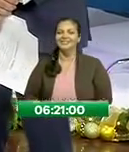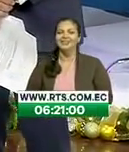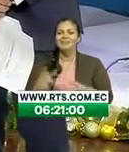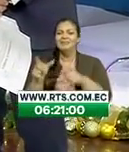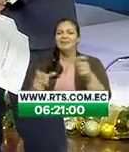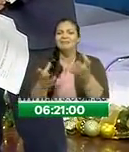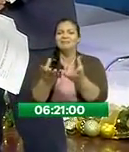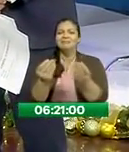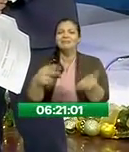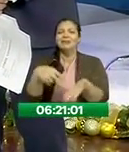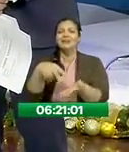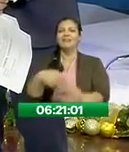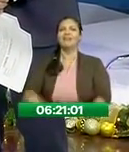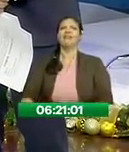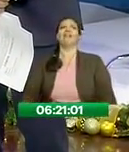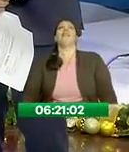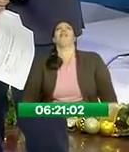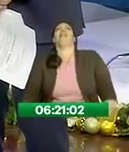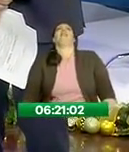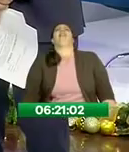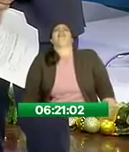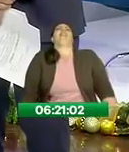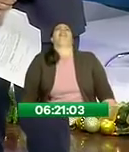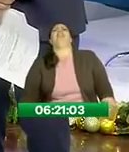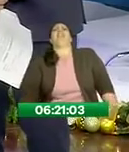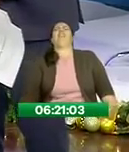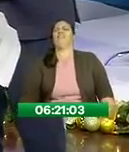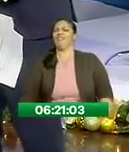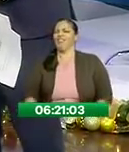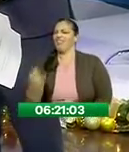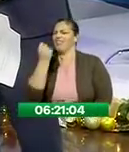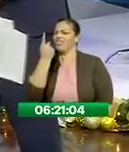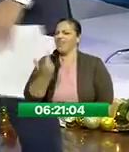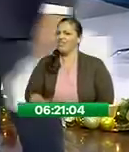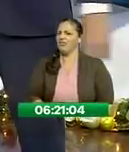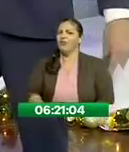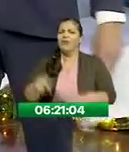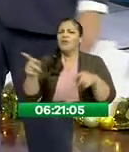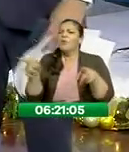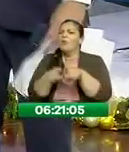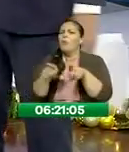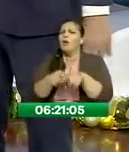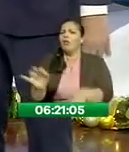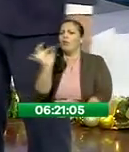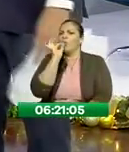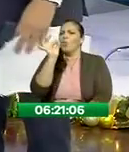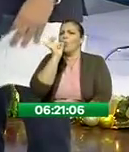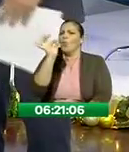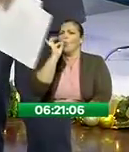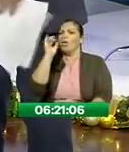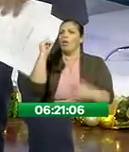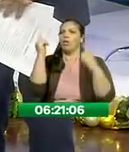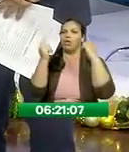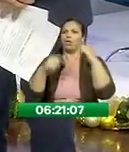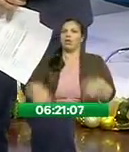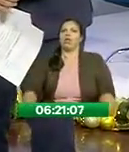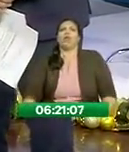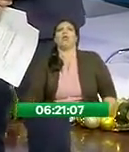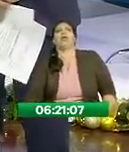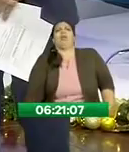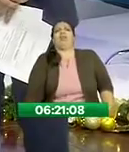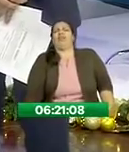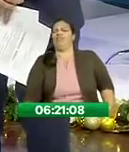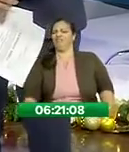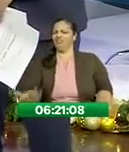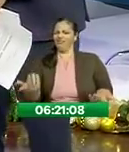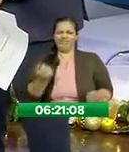de bailar esta música así. Como que si está triqueado, como que si está hecho, como que si está echado ahí. Muy bien,